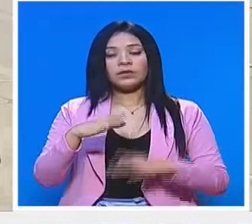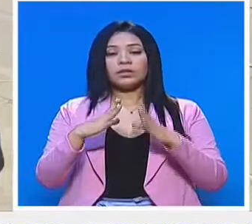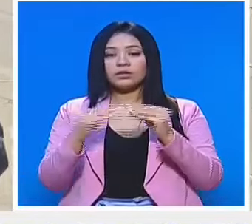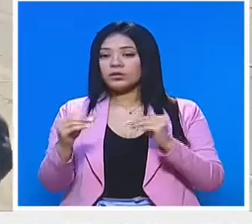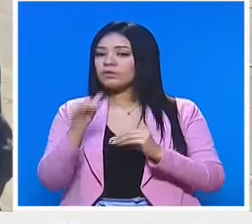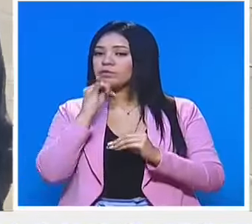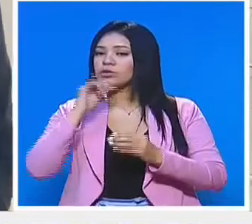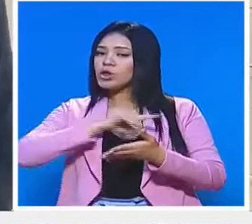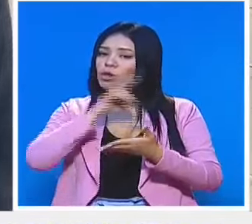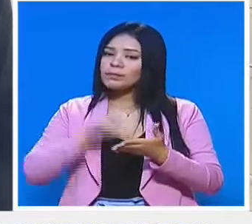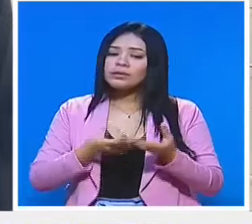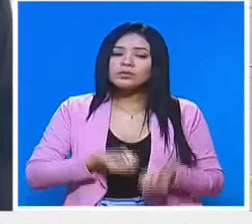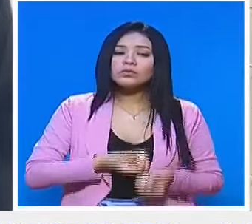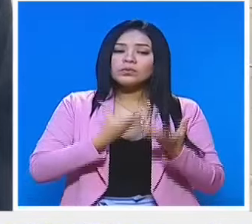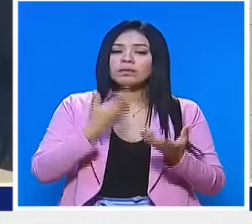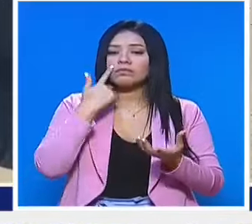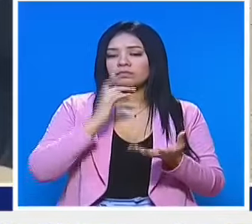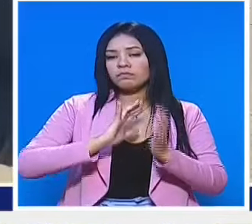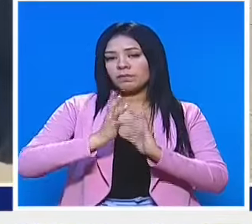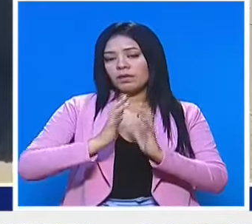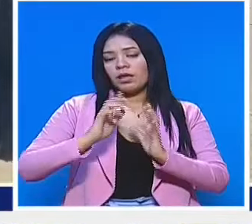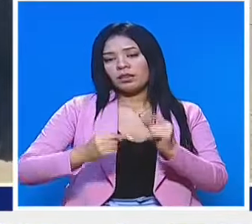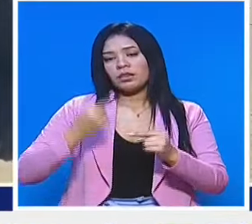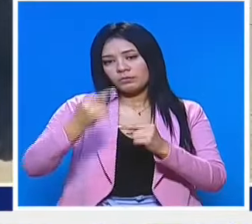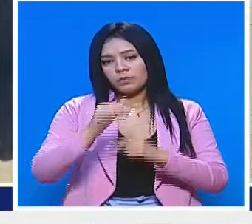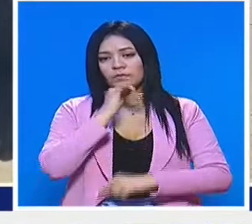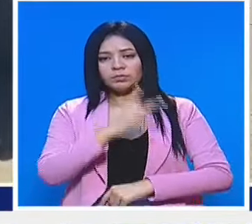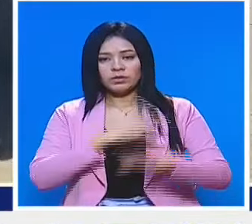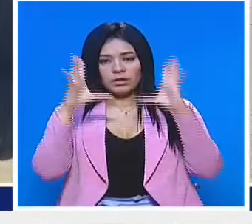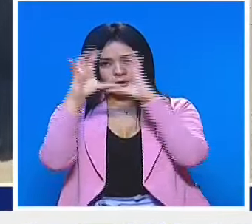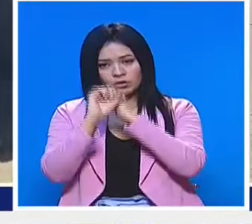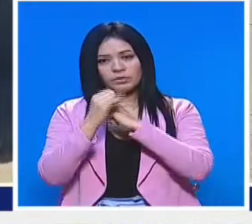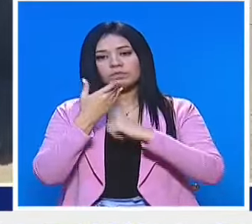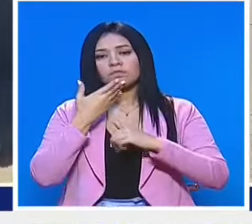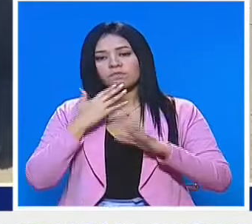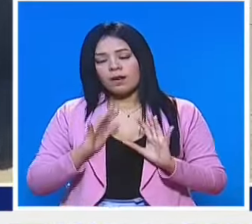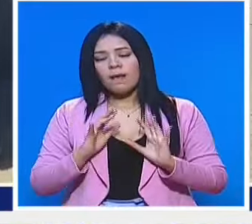detalles para hacérselos llegar con una siguiente emisión. La información que tenemos a esta hora acá en el estado de Anzoátegui.